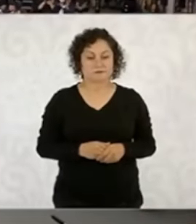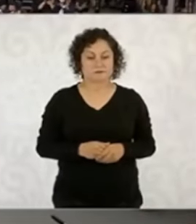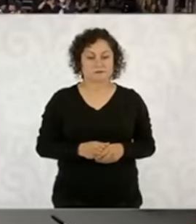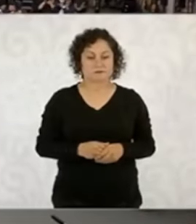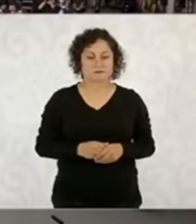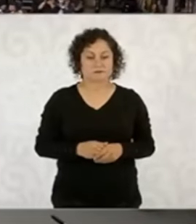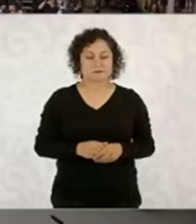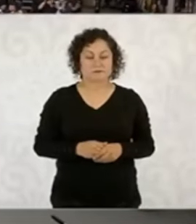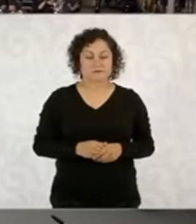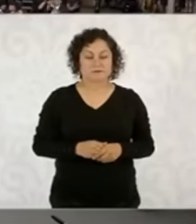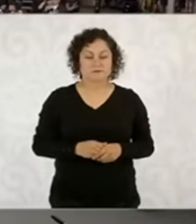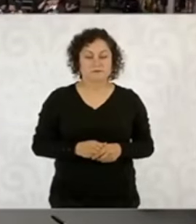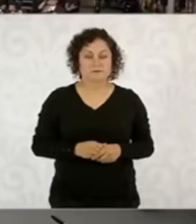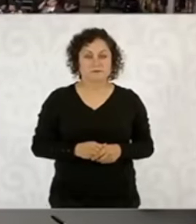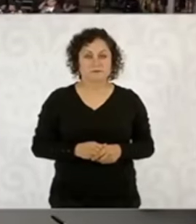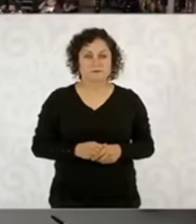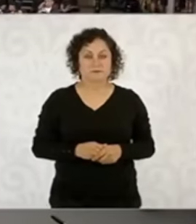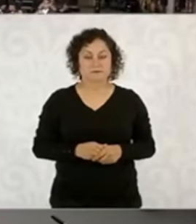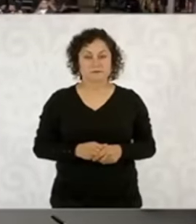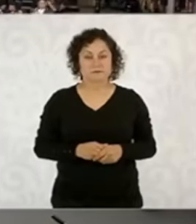Gracias.